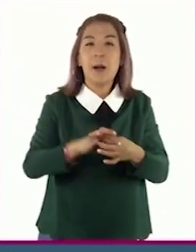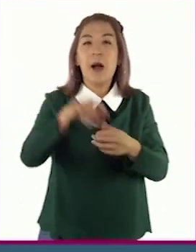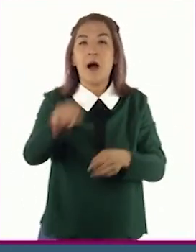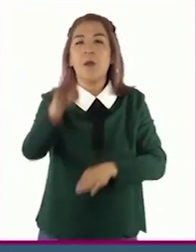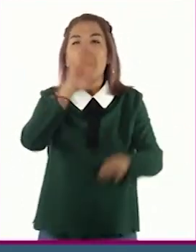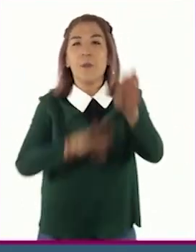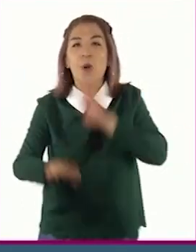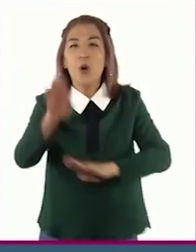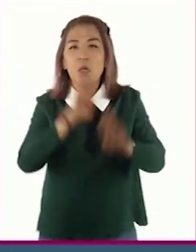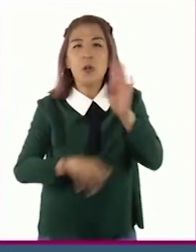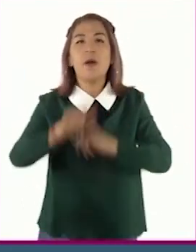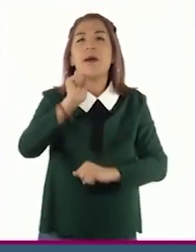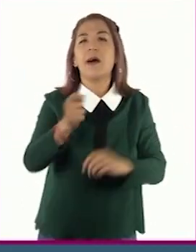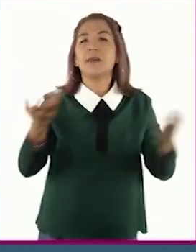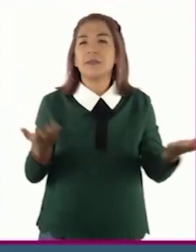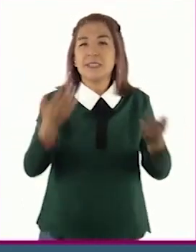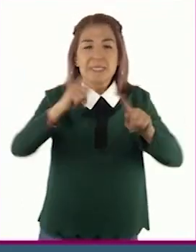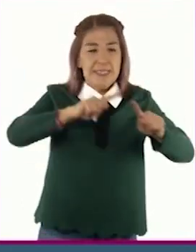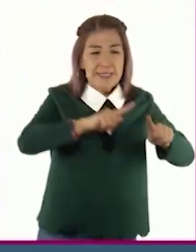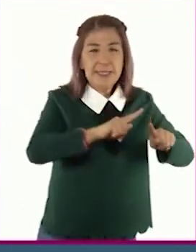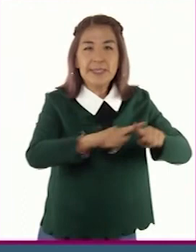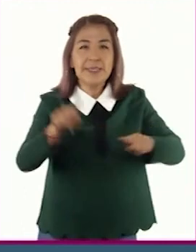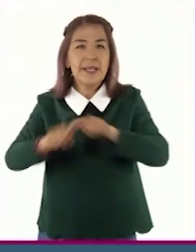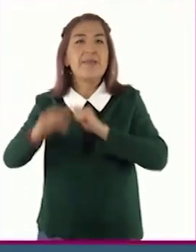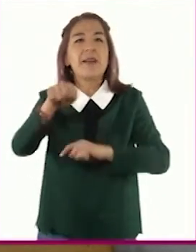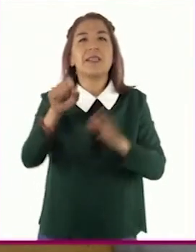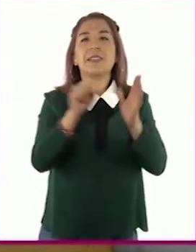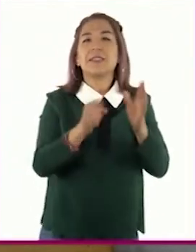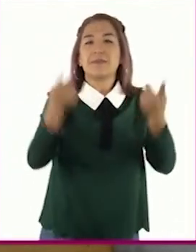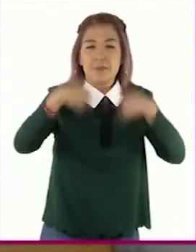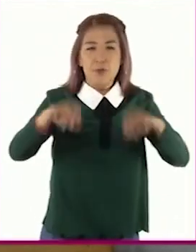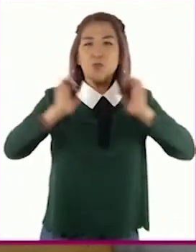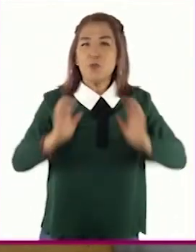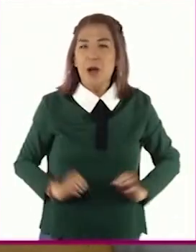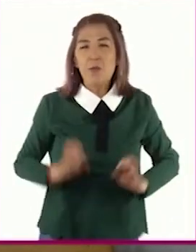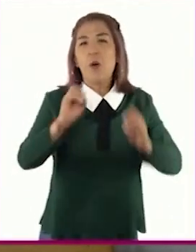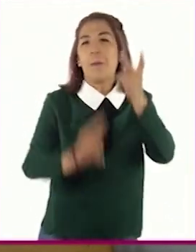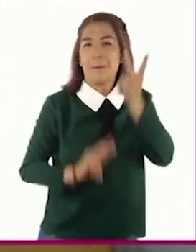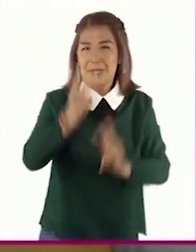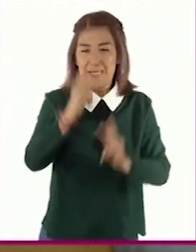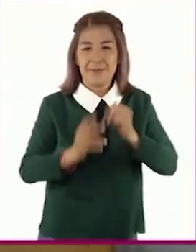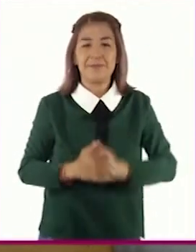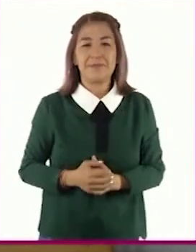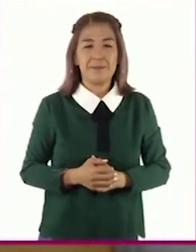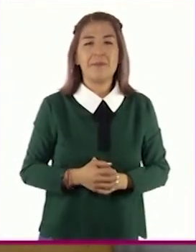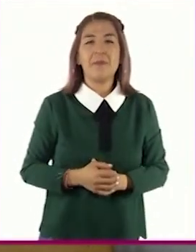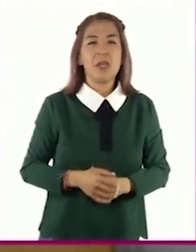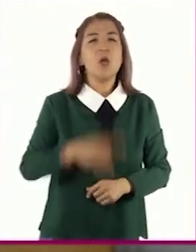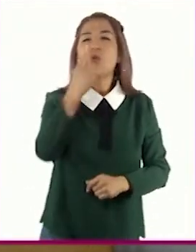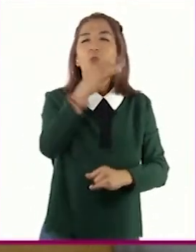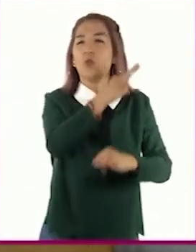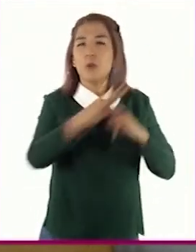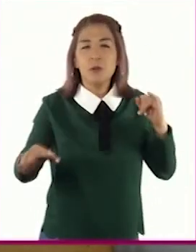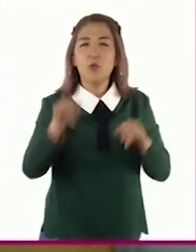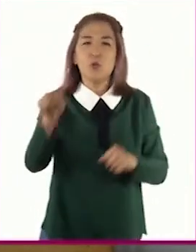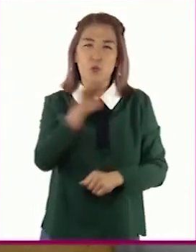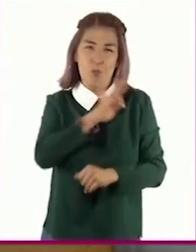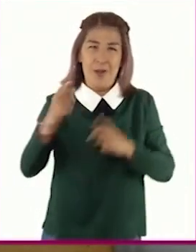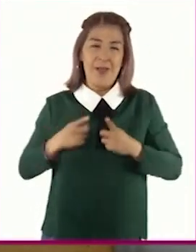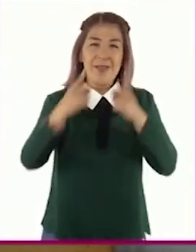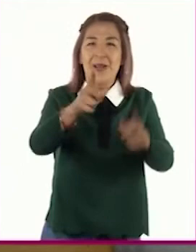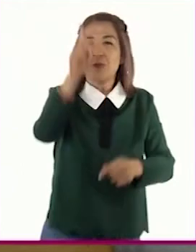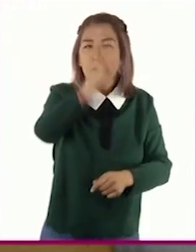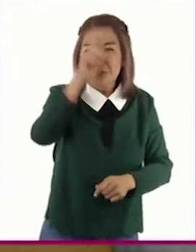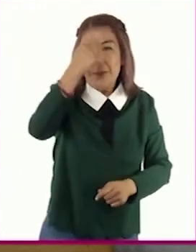pueden generar en los diferentes sistemas. Para finalizar, ¿les puede dar un mensaje a los estudiantes